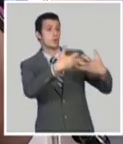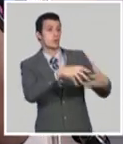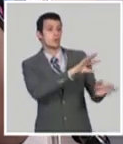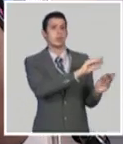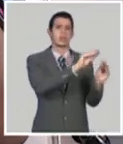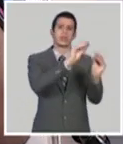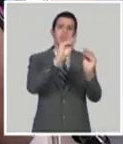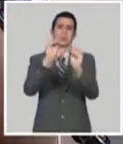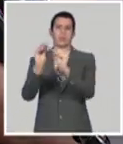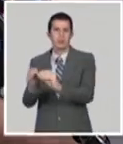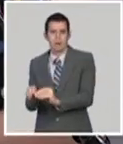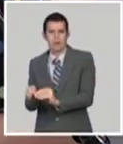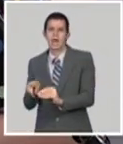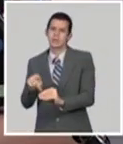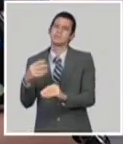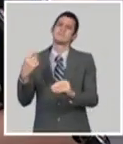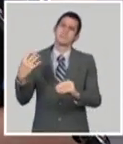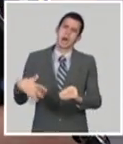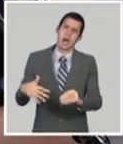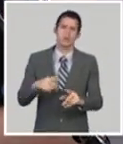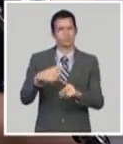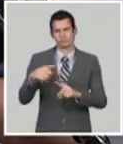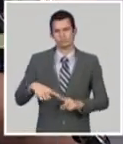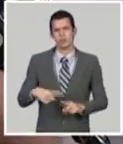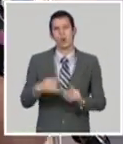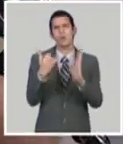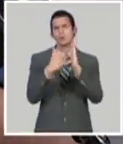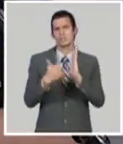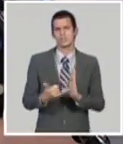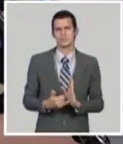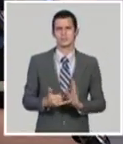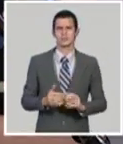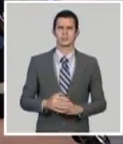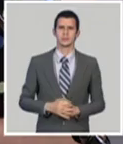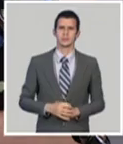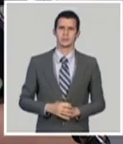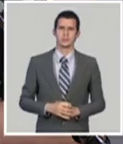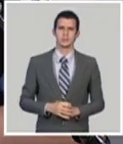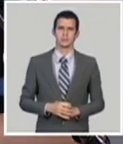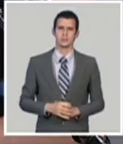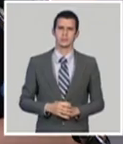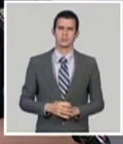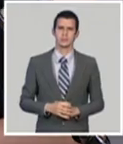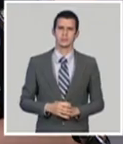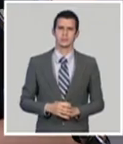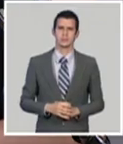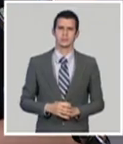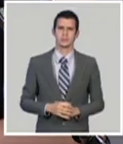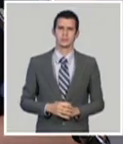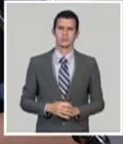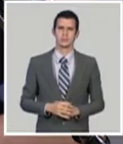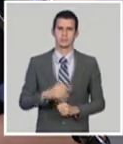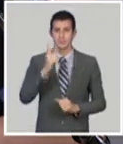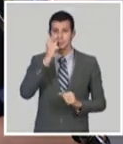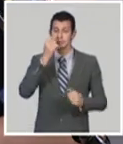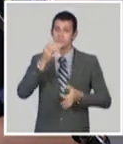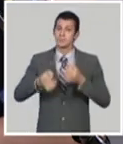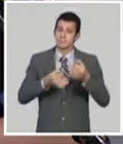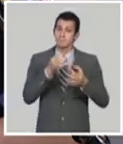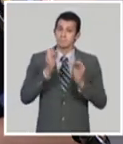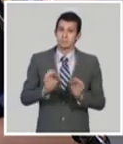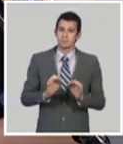subsidiando aproximadamente en términos de medicamento y de su venta minorista más de 2 mil